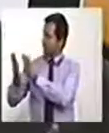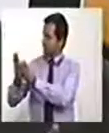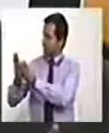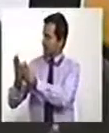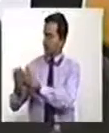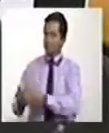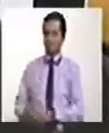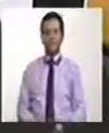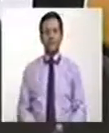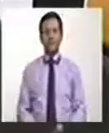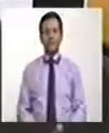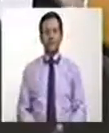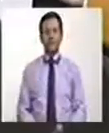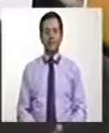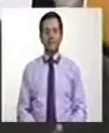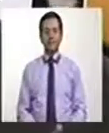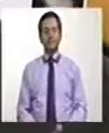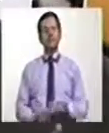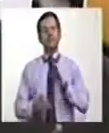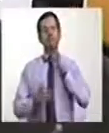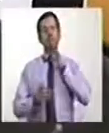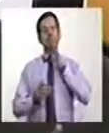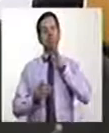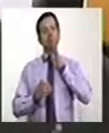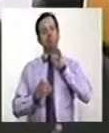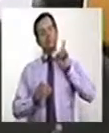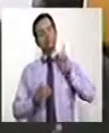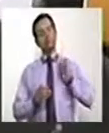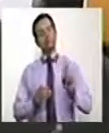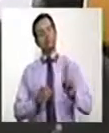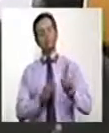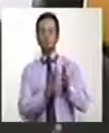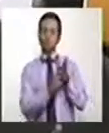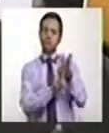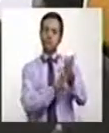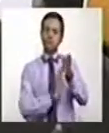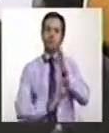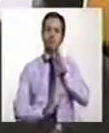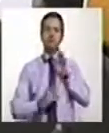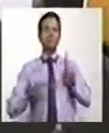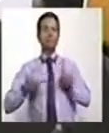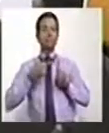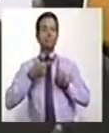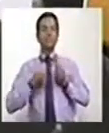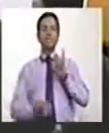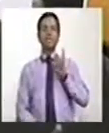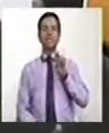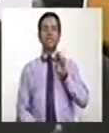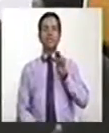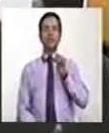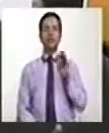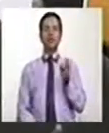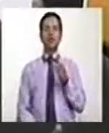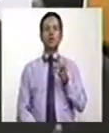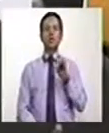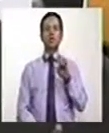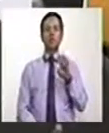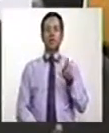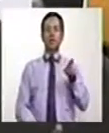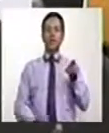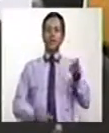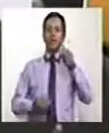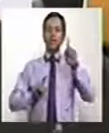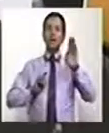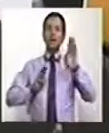la palabra la va a llevar el senador Iván Duque, candidato del Centro Democrático a la presidencia de la